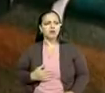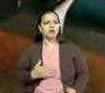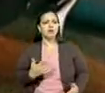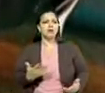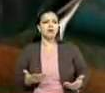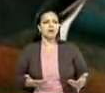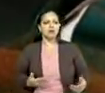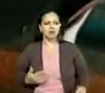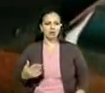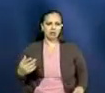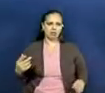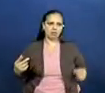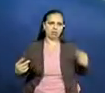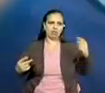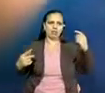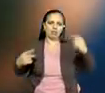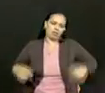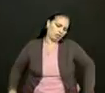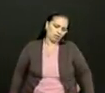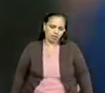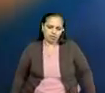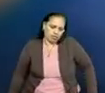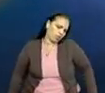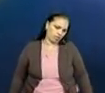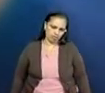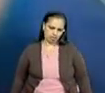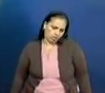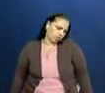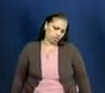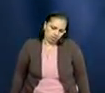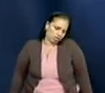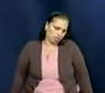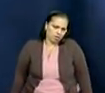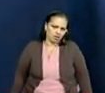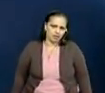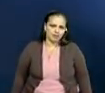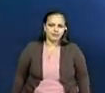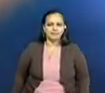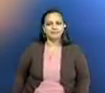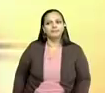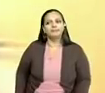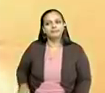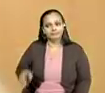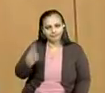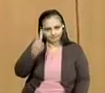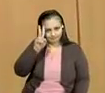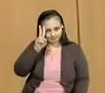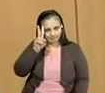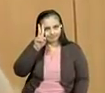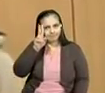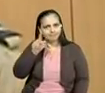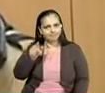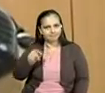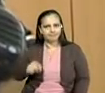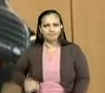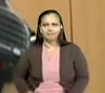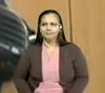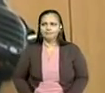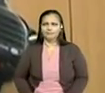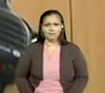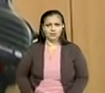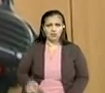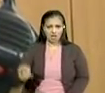demostrar síntomas de no comprender la realidad por la cual estaba atravesando. Son artimañas que